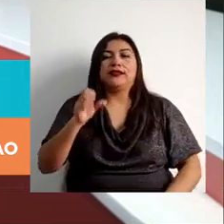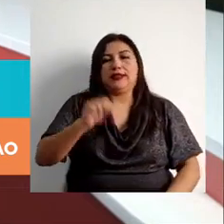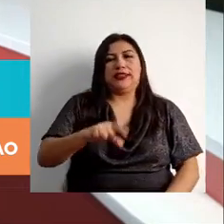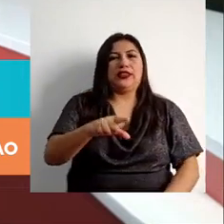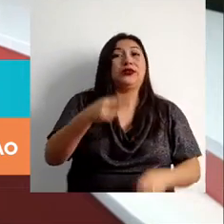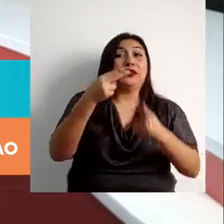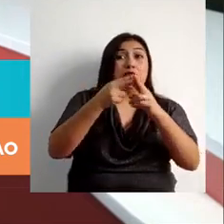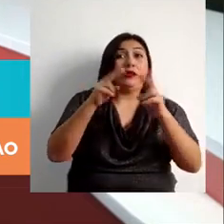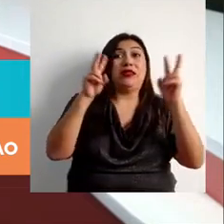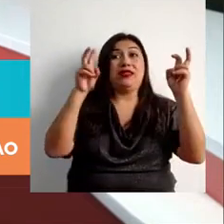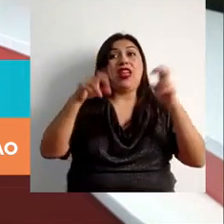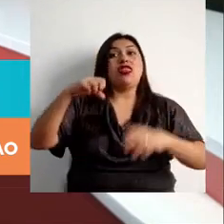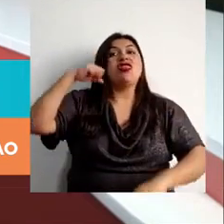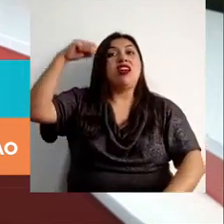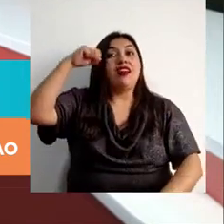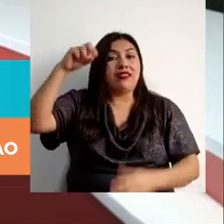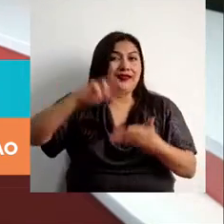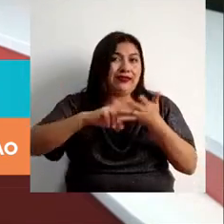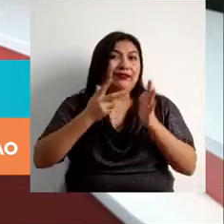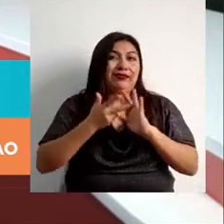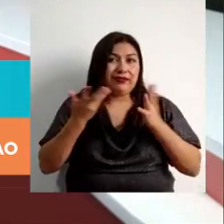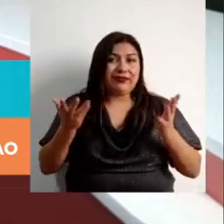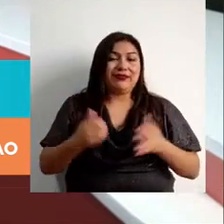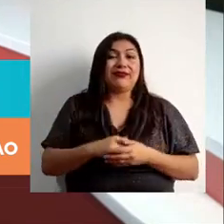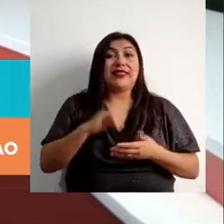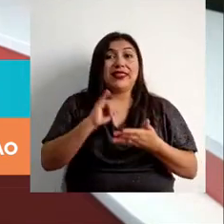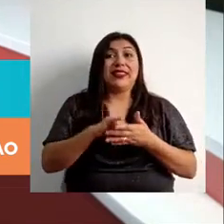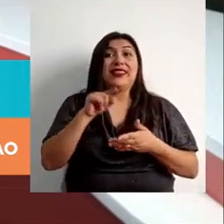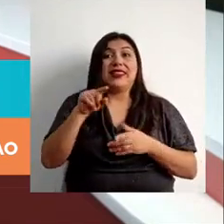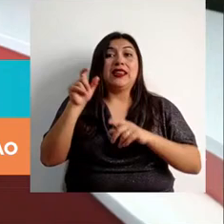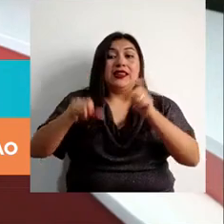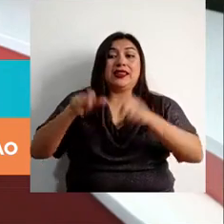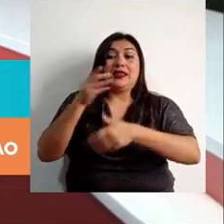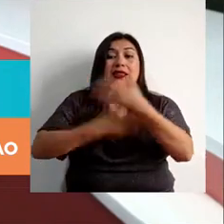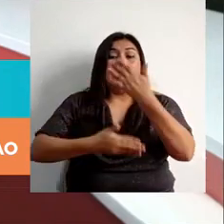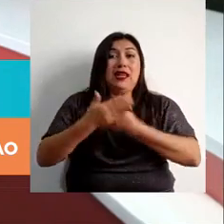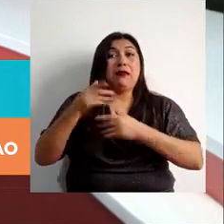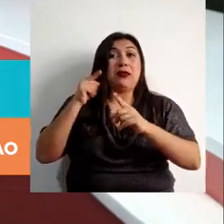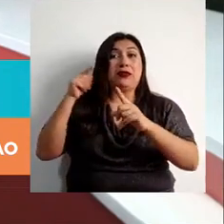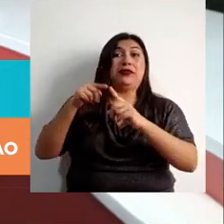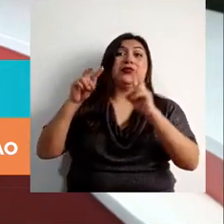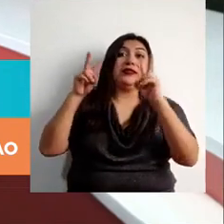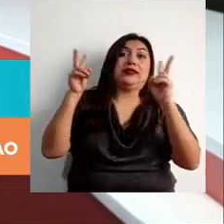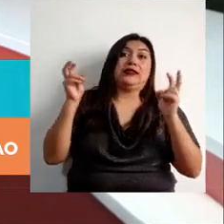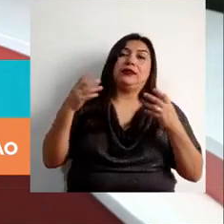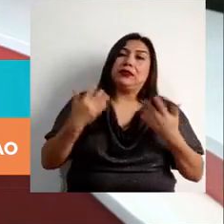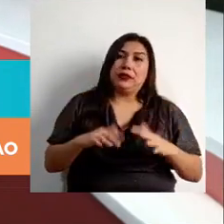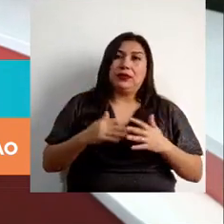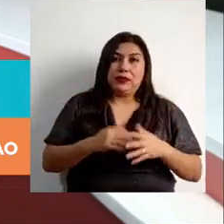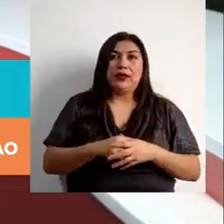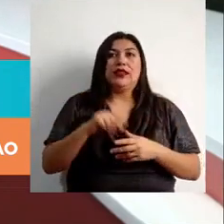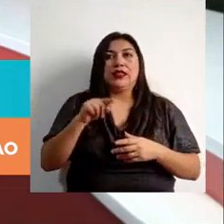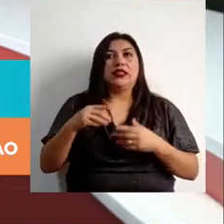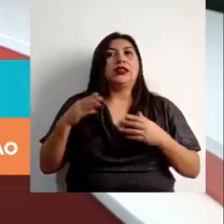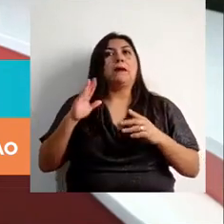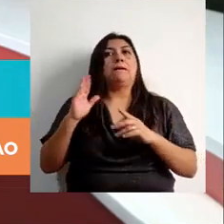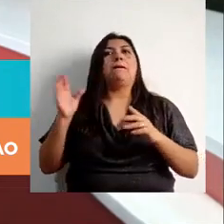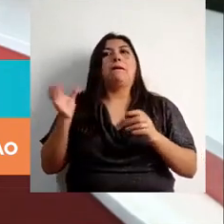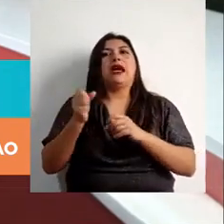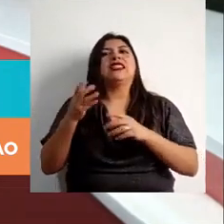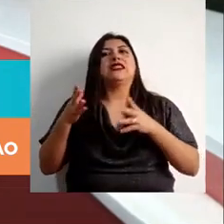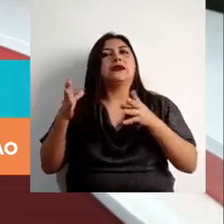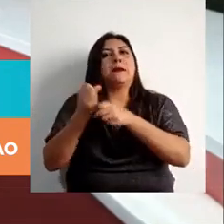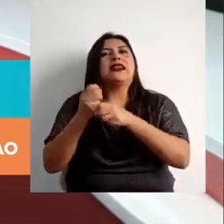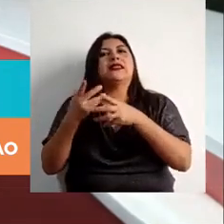Derechos. Sí. Ya saben, amigas y amigos, este tema de la persona con discapacidad hoy está basado en el derecho, así que en la